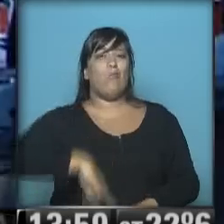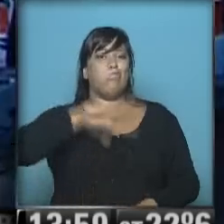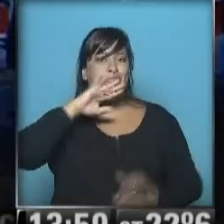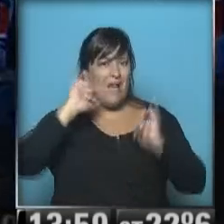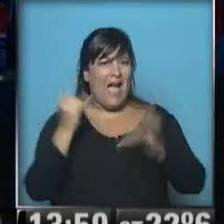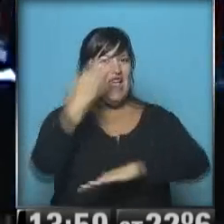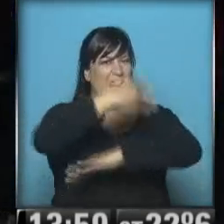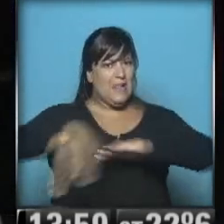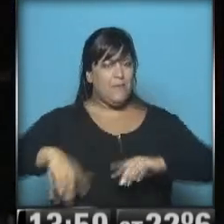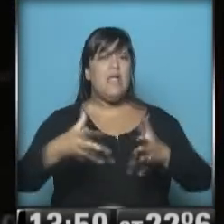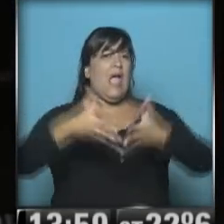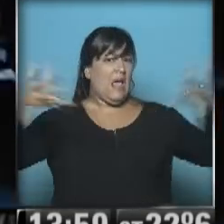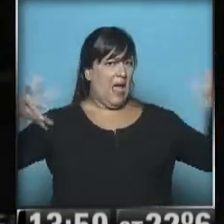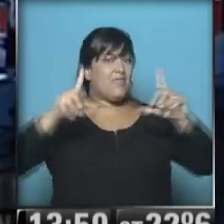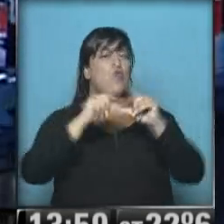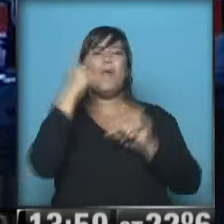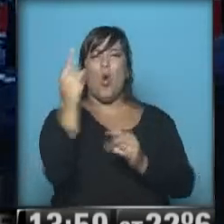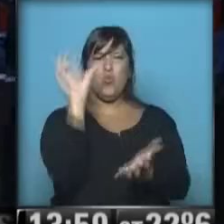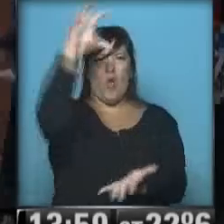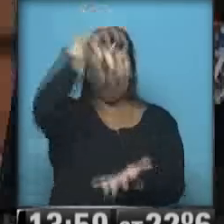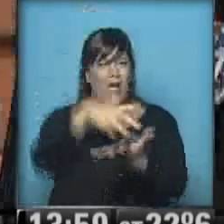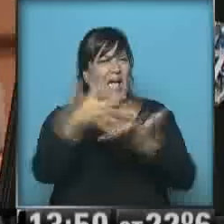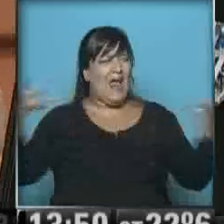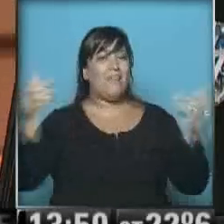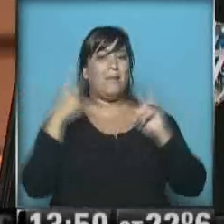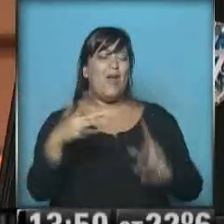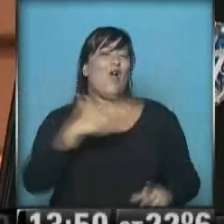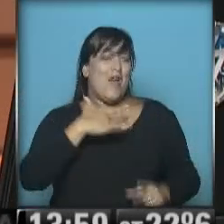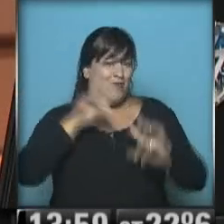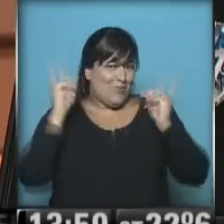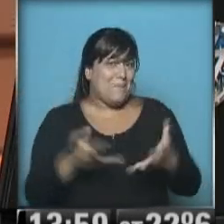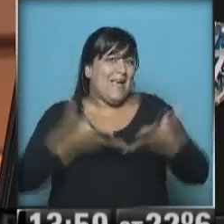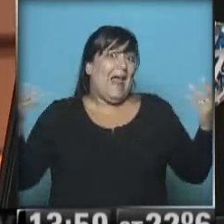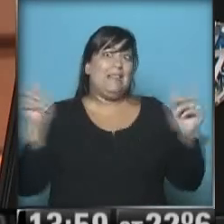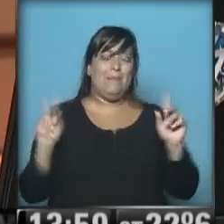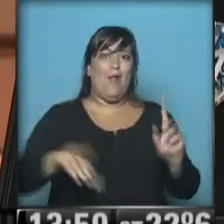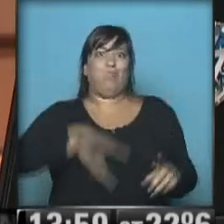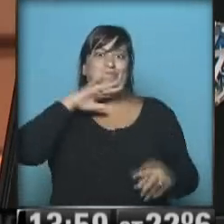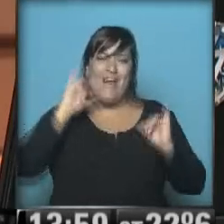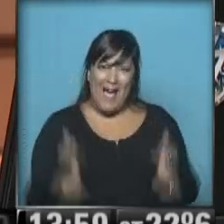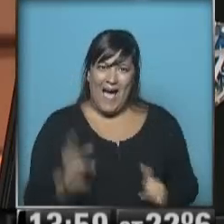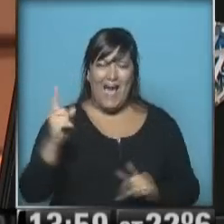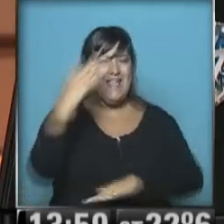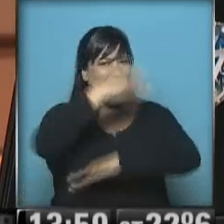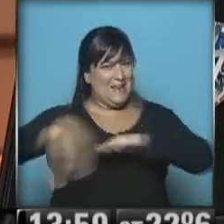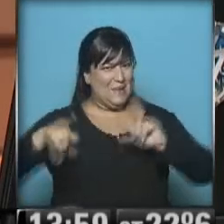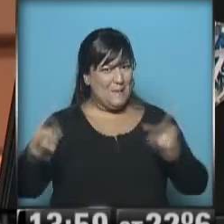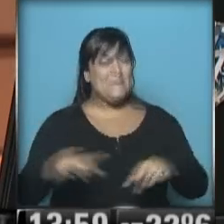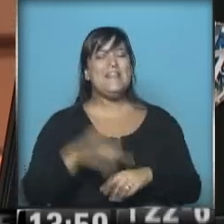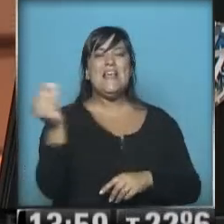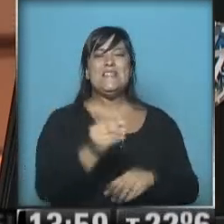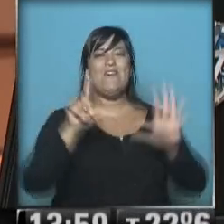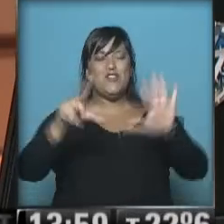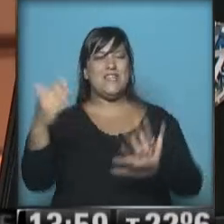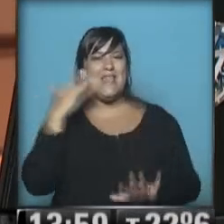número 1. Que es grande, pero... Que es muy grande, pero como el corazón también es grande, pero hasta cierto punto. Así que Orquesta Típica Fernández Fierro, este sábado a las 19 horas,